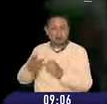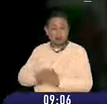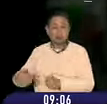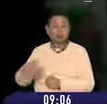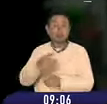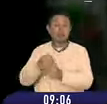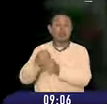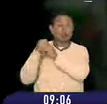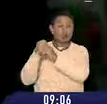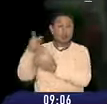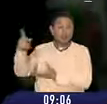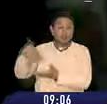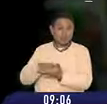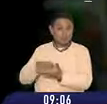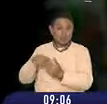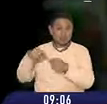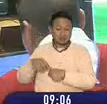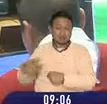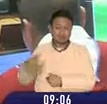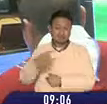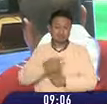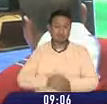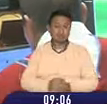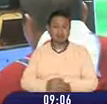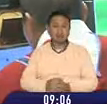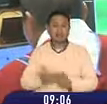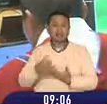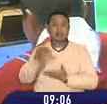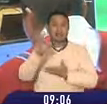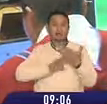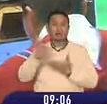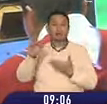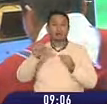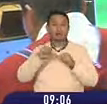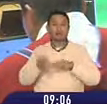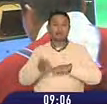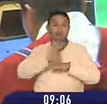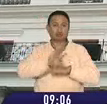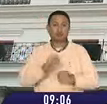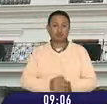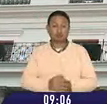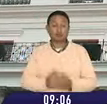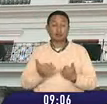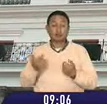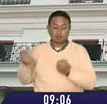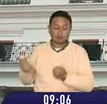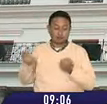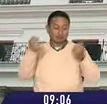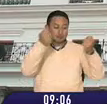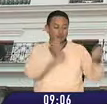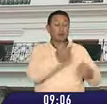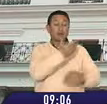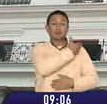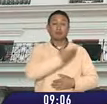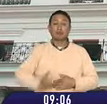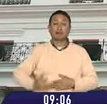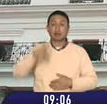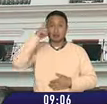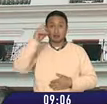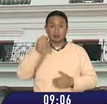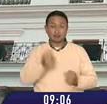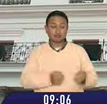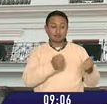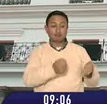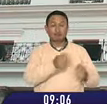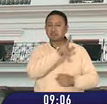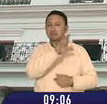de extorsión mediante las famosas vacunas, fue aprobada por el Pleno del Legislativo. Ahora pasará a manos del presidente de la República, quien en un plazo